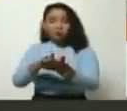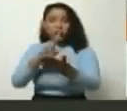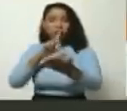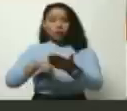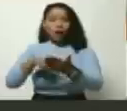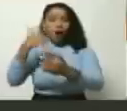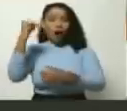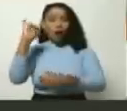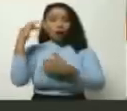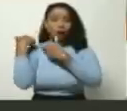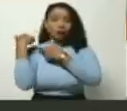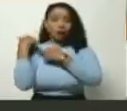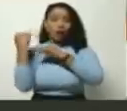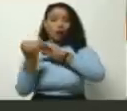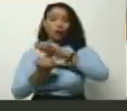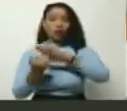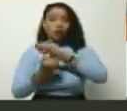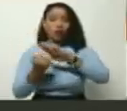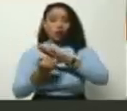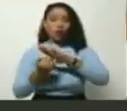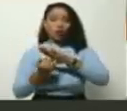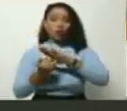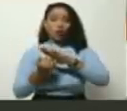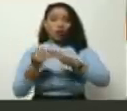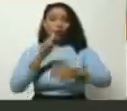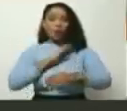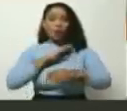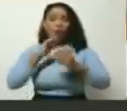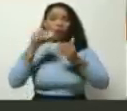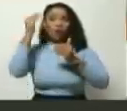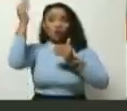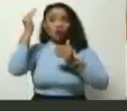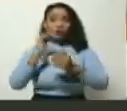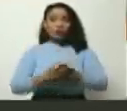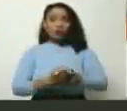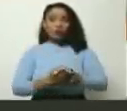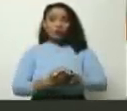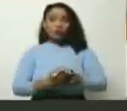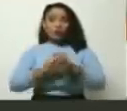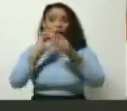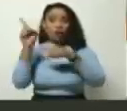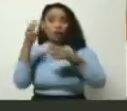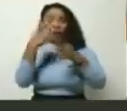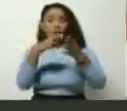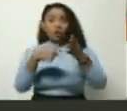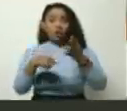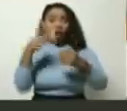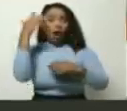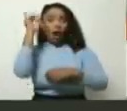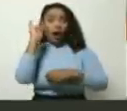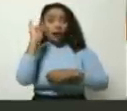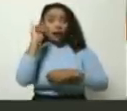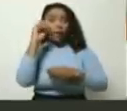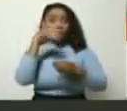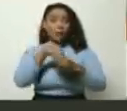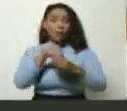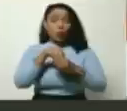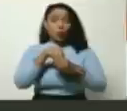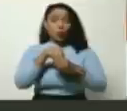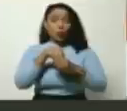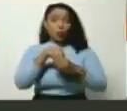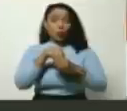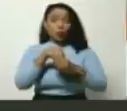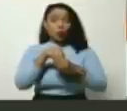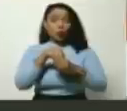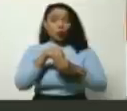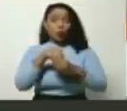competen a instituciones y organismos extranjeros, pues dichos recursos se encuentran en instituciones bancarias